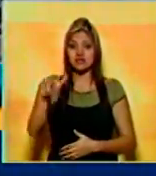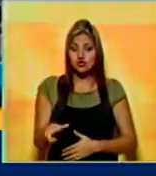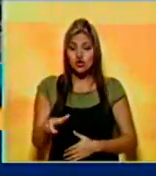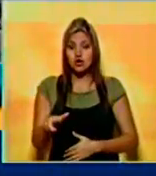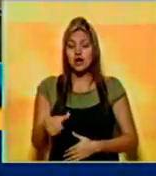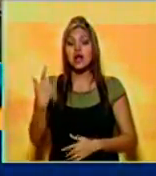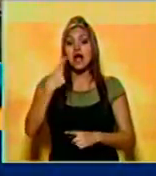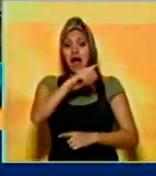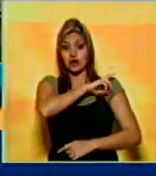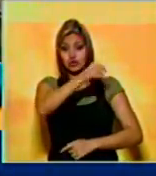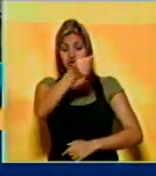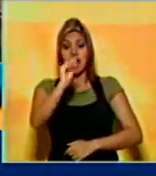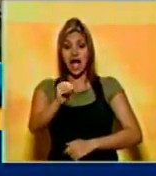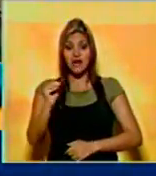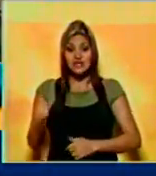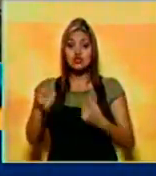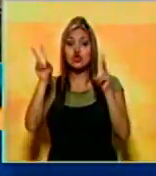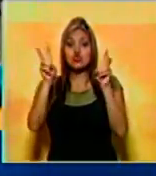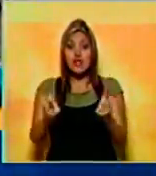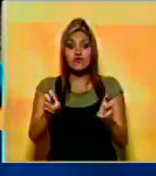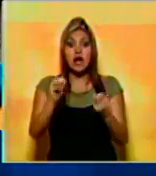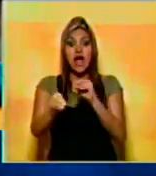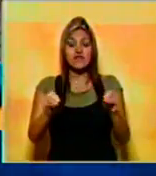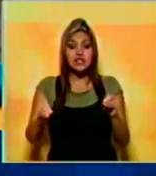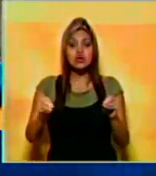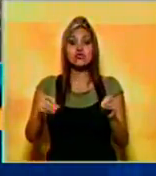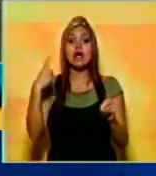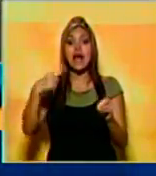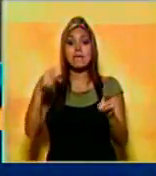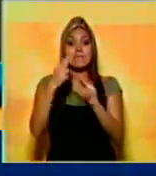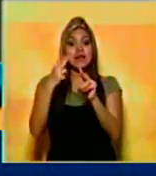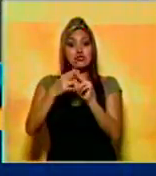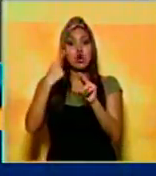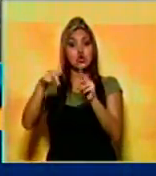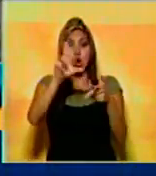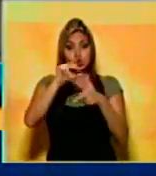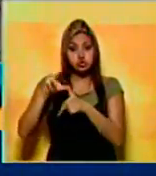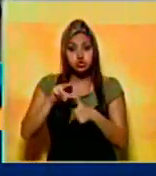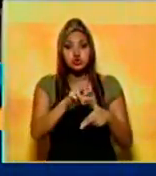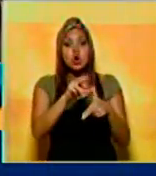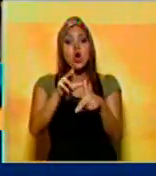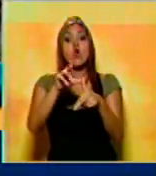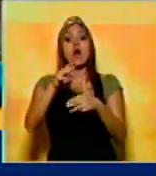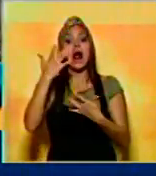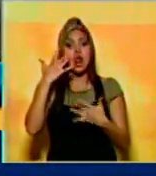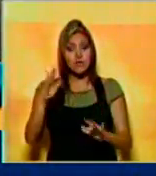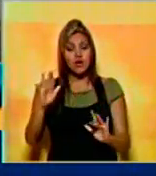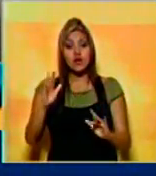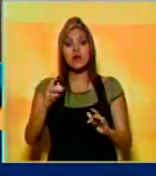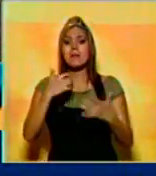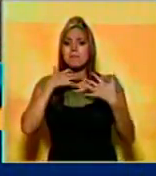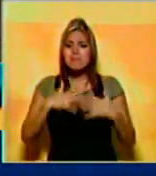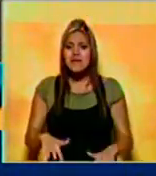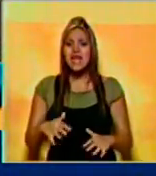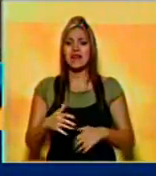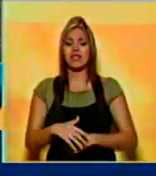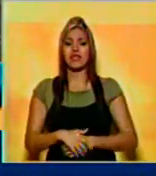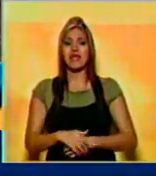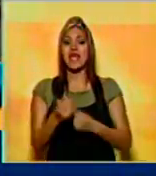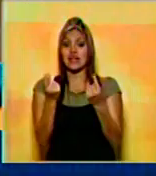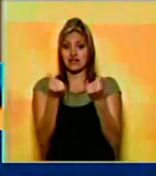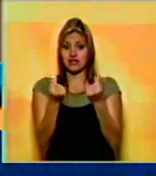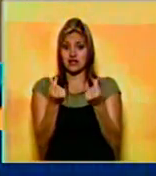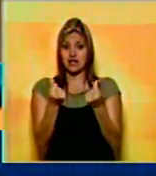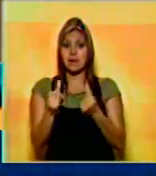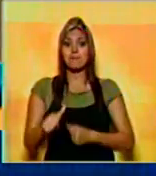su parte, las autoridades declararon una nueva alerta por la llegada de otra tormenta tropical. Fito causó pérdidas